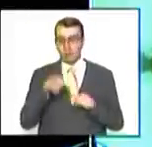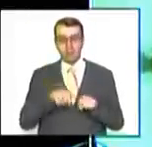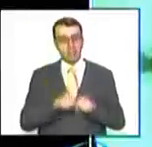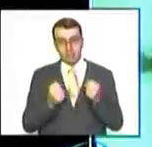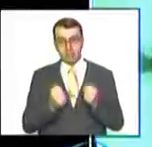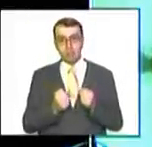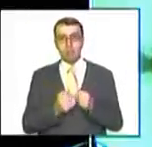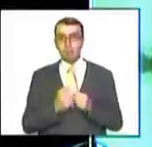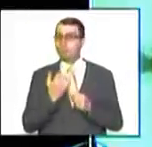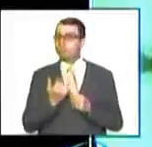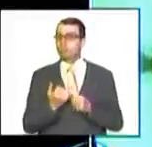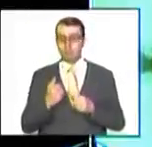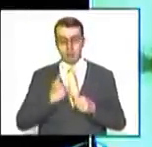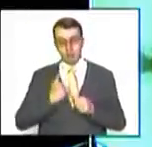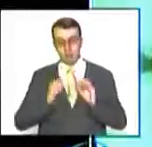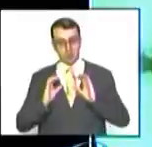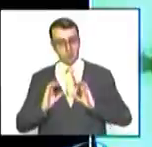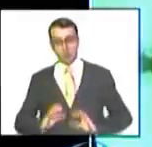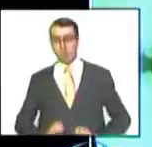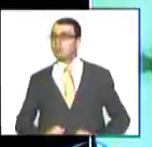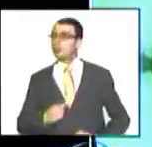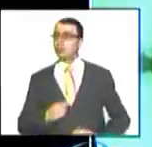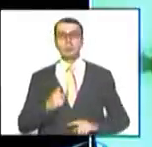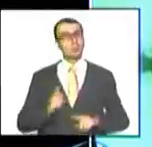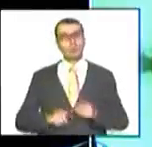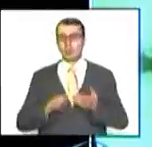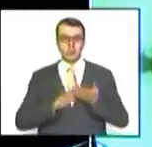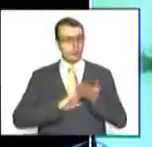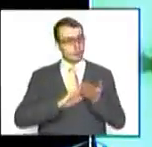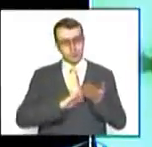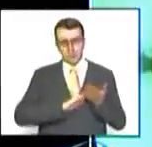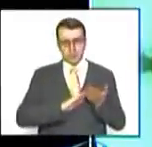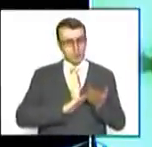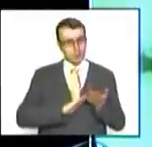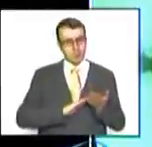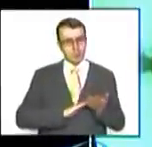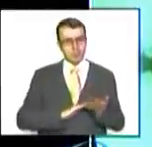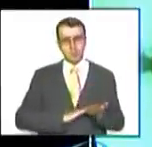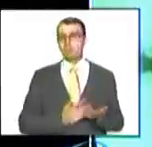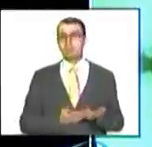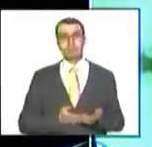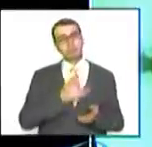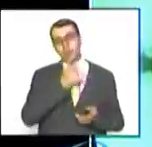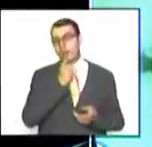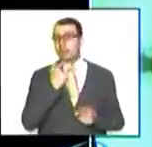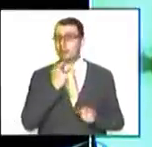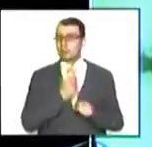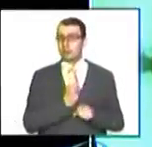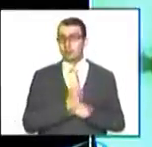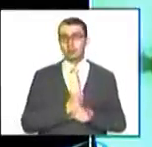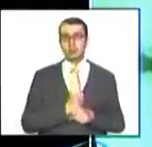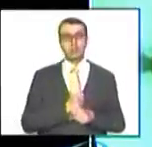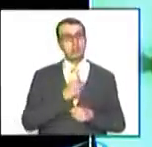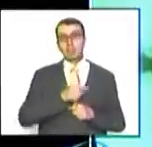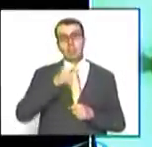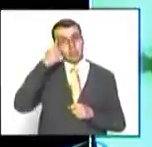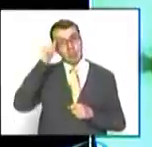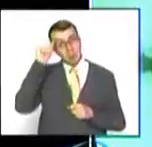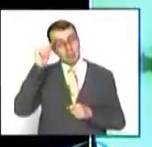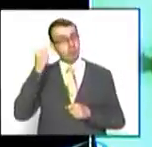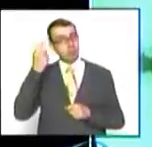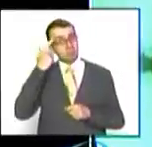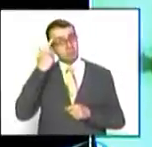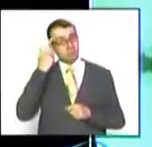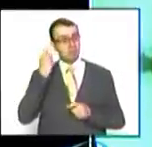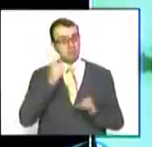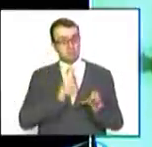no alcanzamos a nuestro cuerpo a hacer esa recuperación. Hay unas memorias que no aceptan que esa recuperación se empiece a